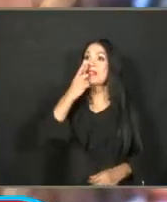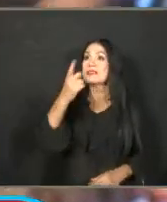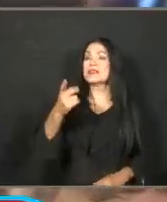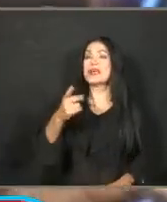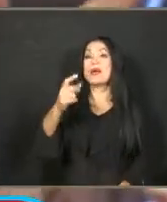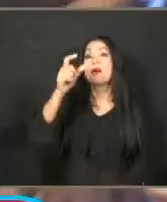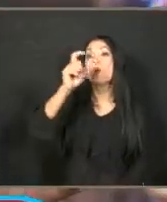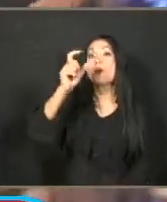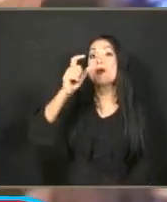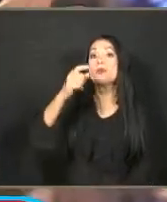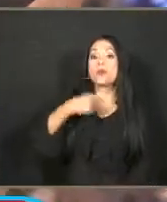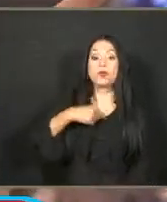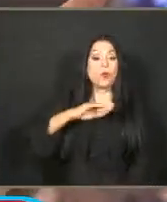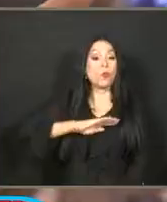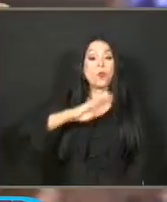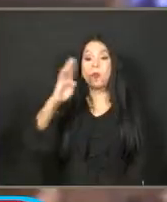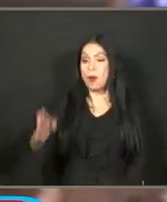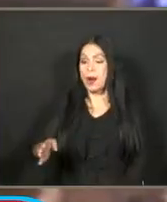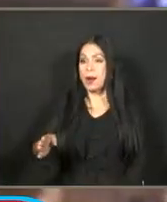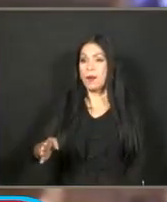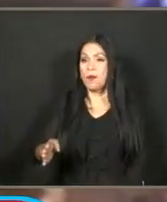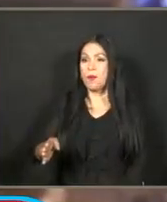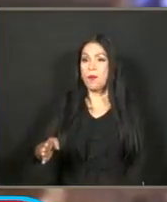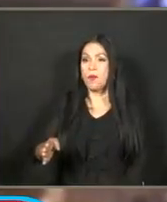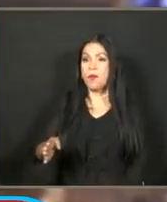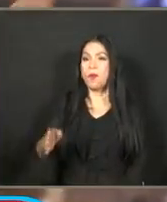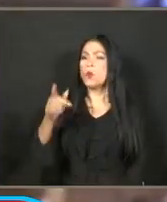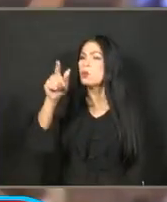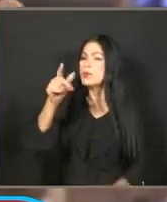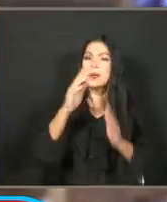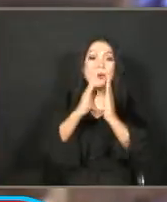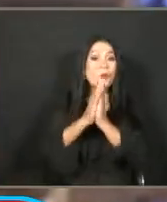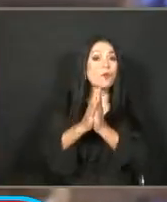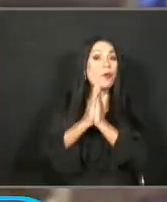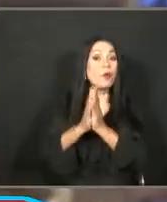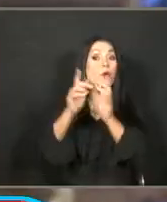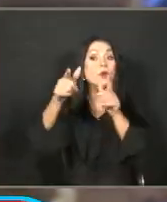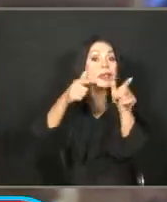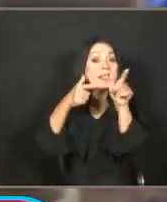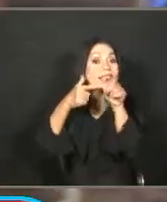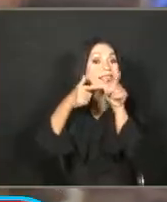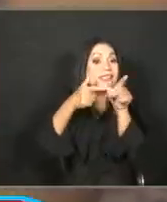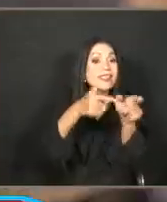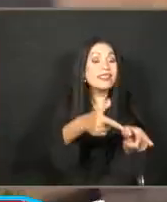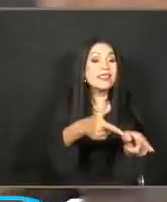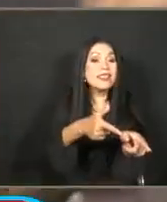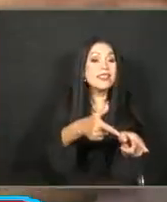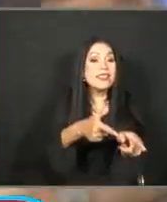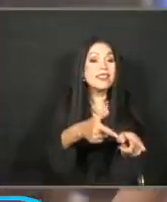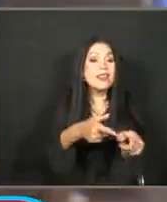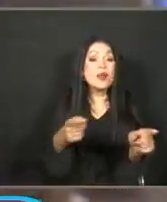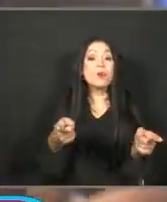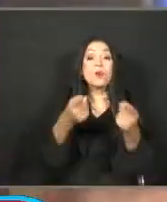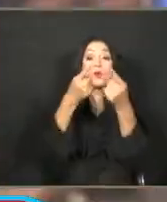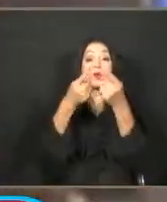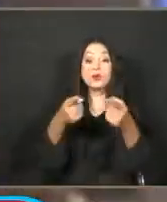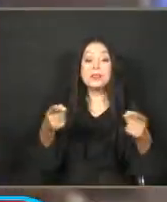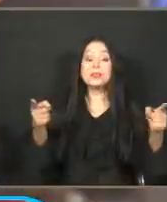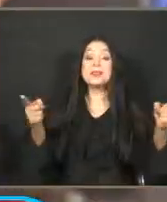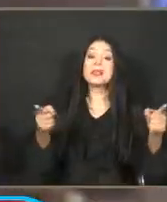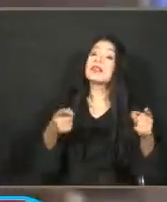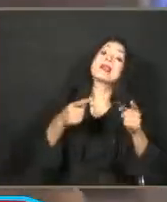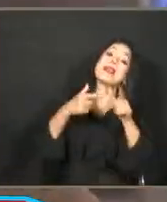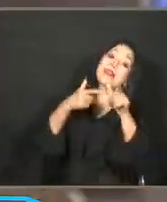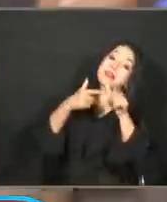digan usted con la ronda vuelta sigan ustedes no roben tu mismo mata tino siempre nos